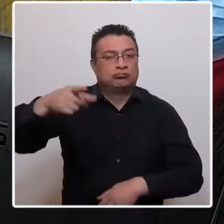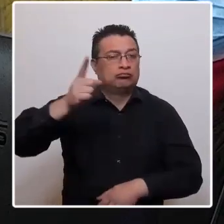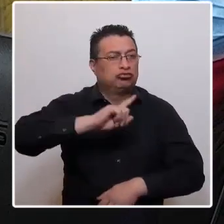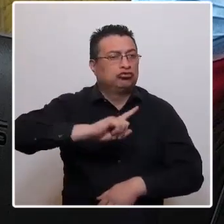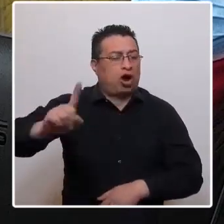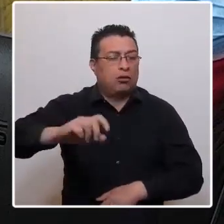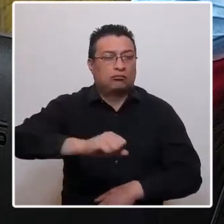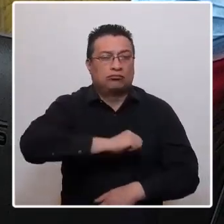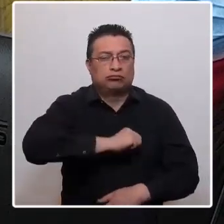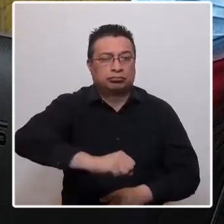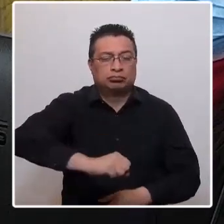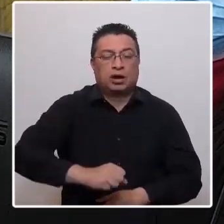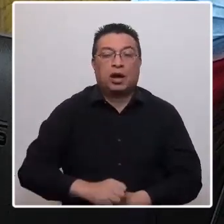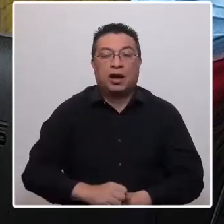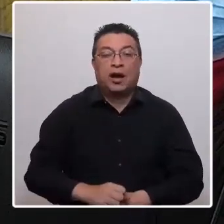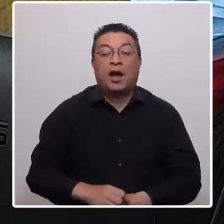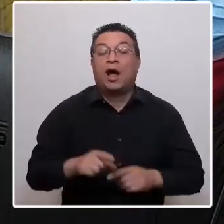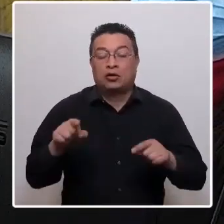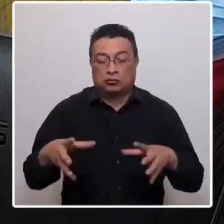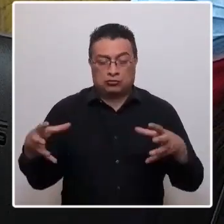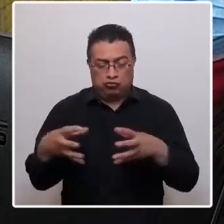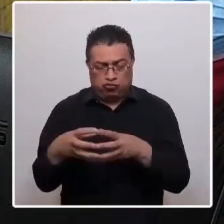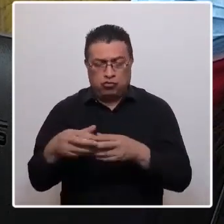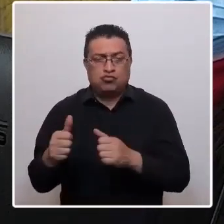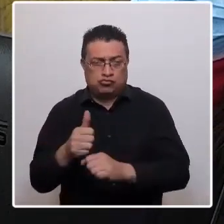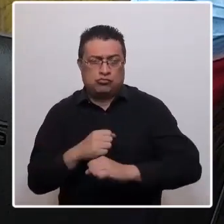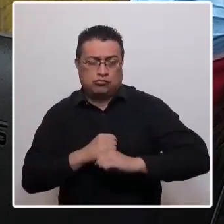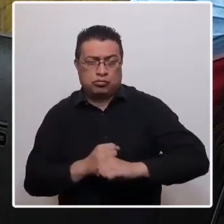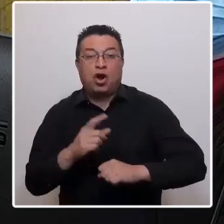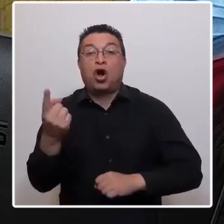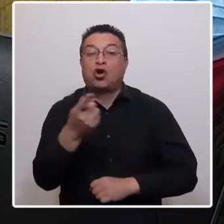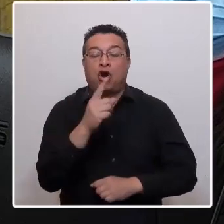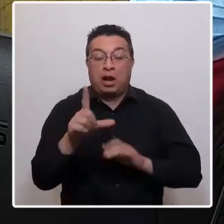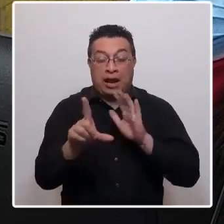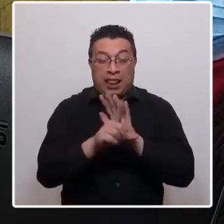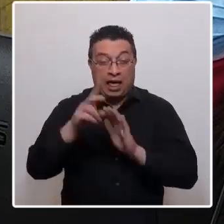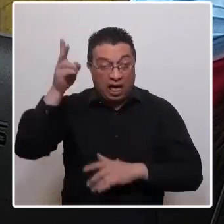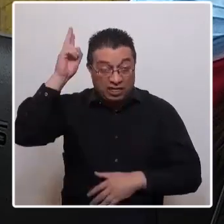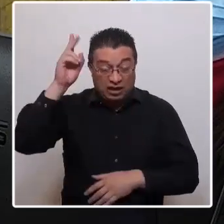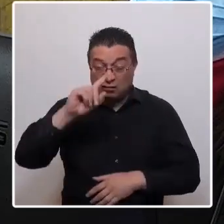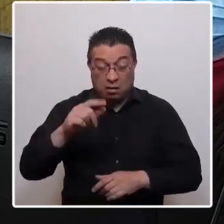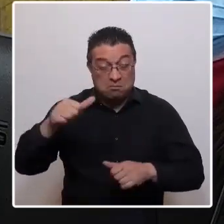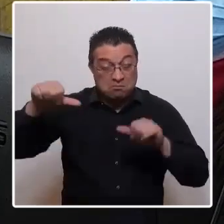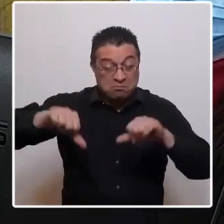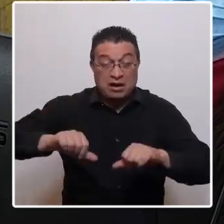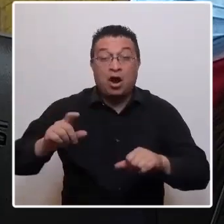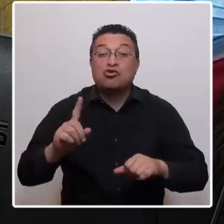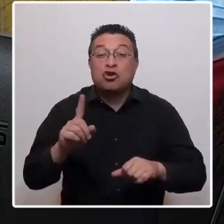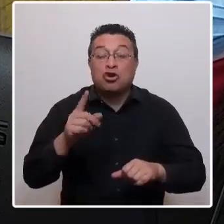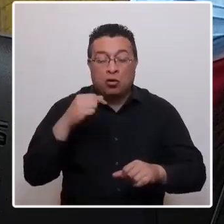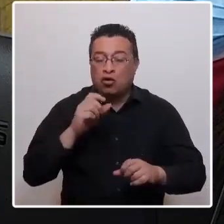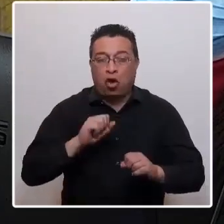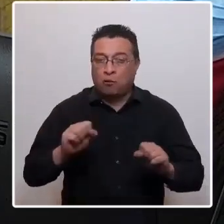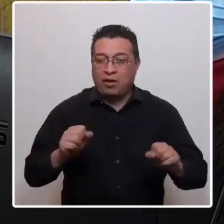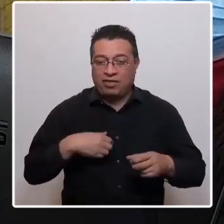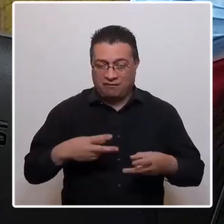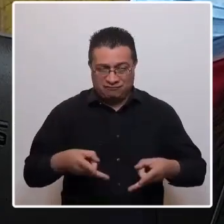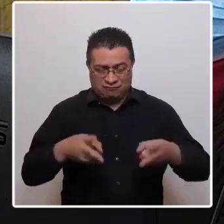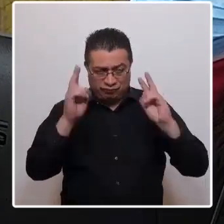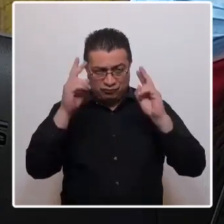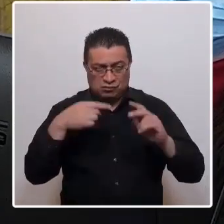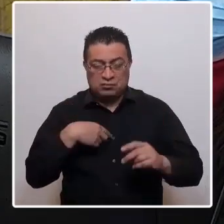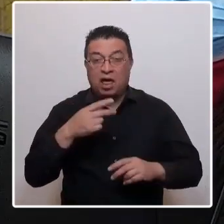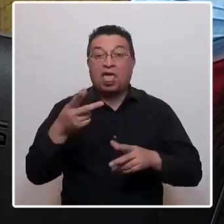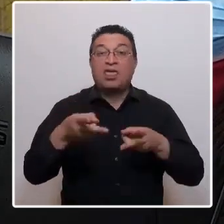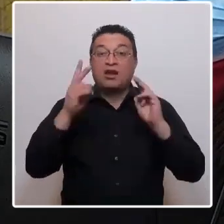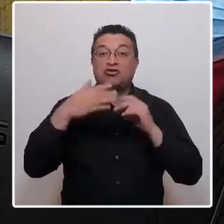permitieron, actuando en bloque y no porque creamos que la ley indígena es intocable, sino porque no podemos permitir que se omitan nuestros